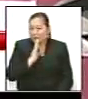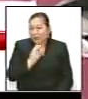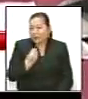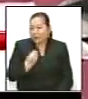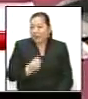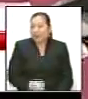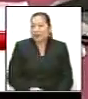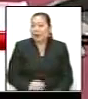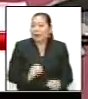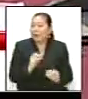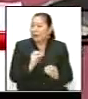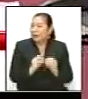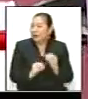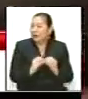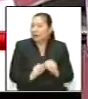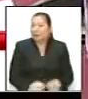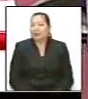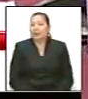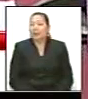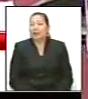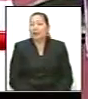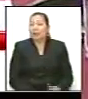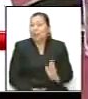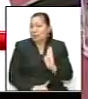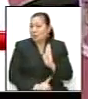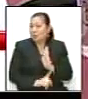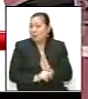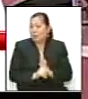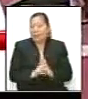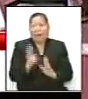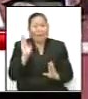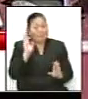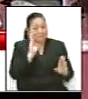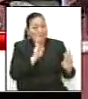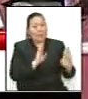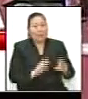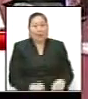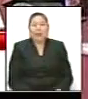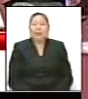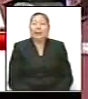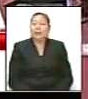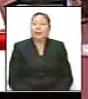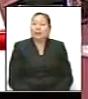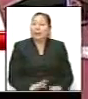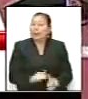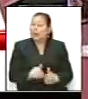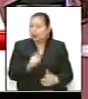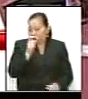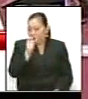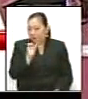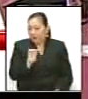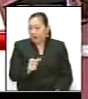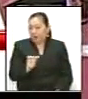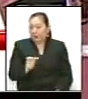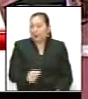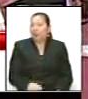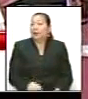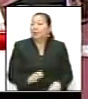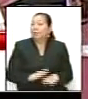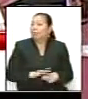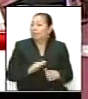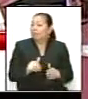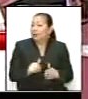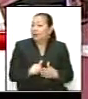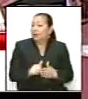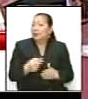la reconstrucción del norte, presidente, es una preocupación, creo, de todos los peruanos. Y sobre todo